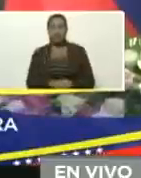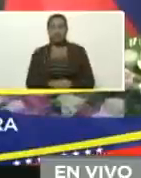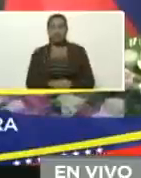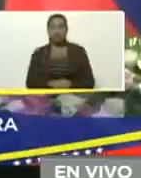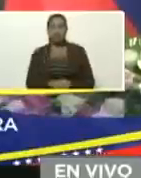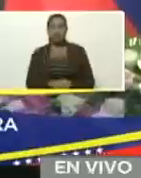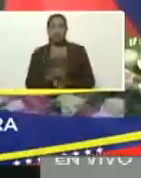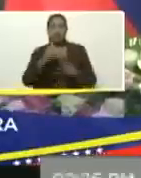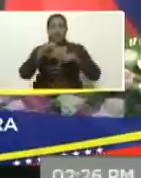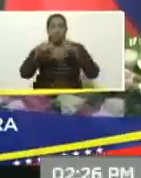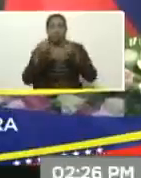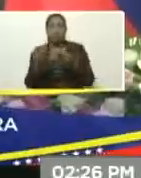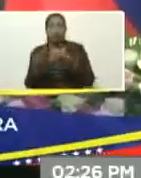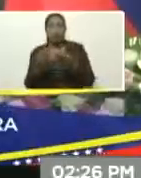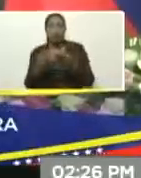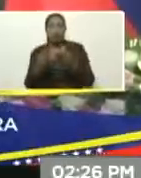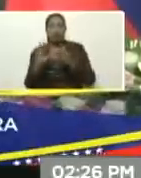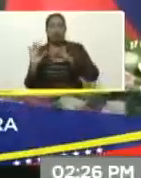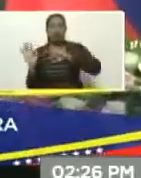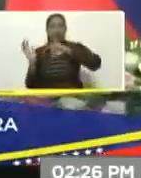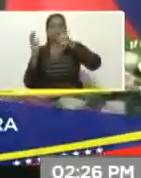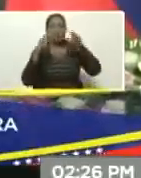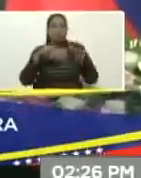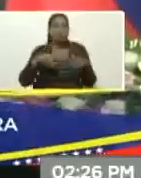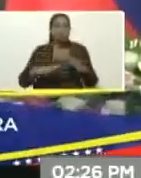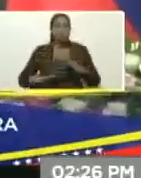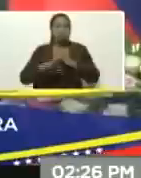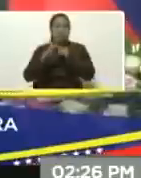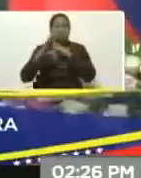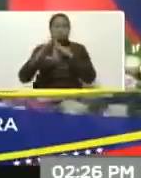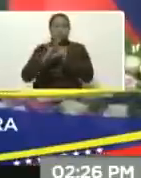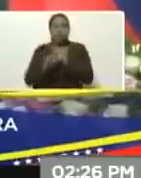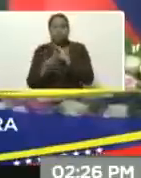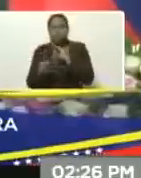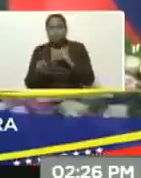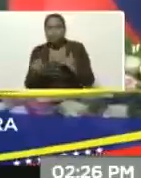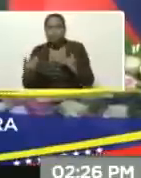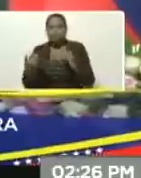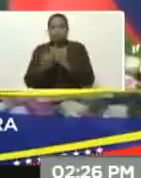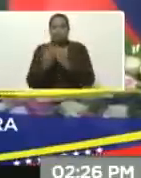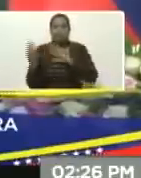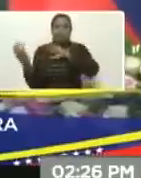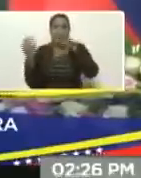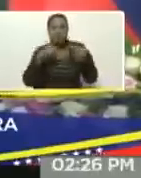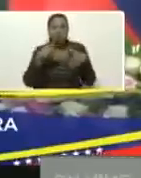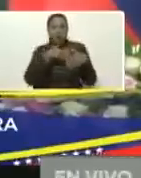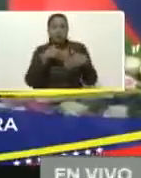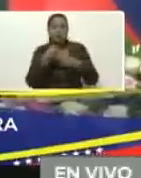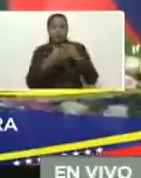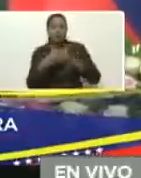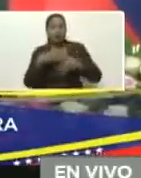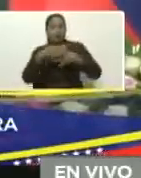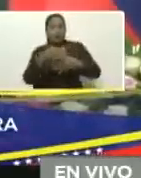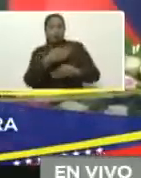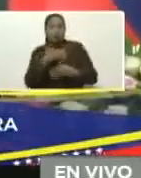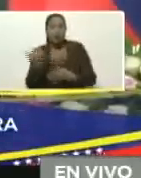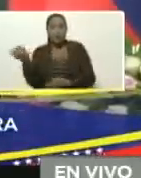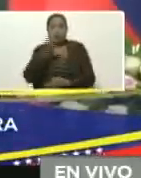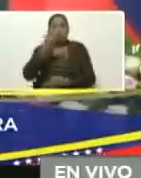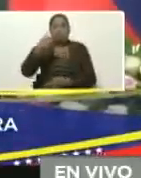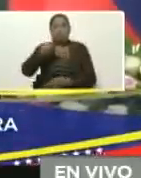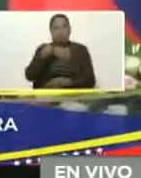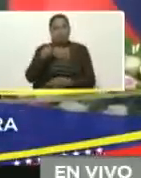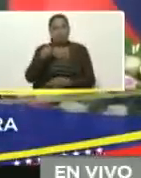Y después se nos vino encima la avalancha de sanciones, amenazas de invasión, intentos de matarme,